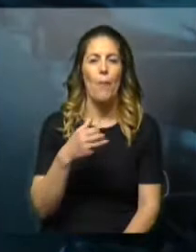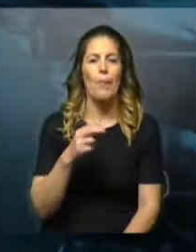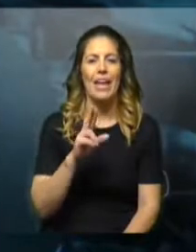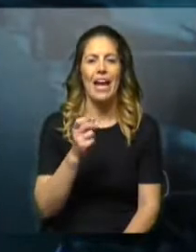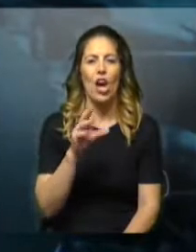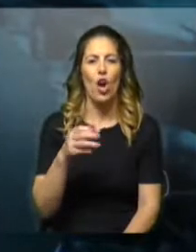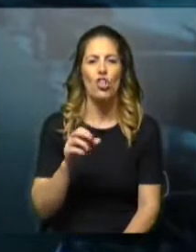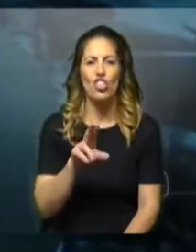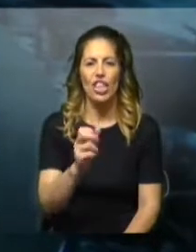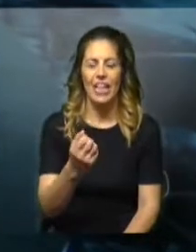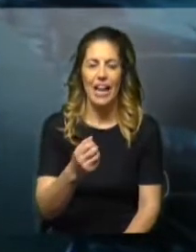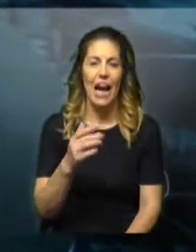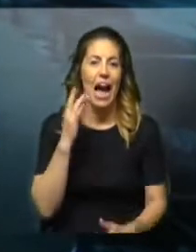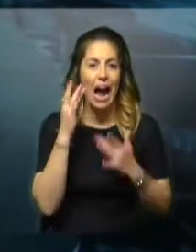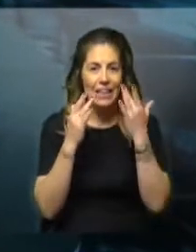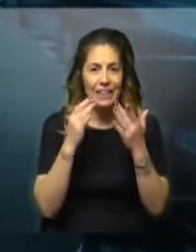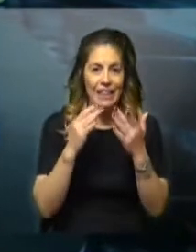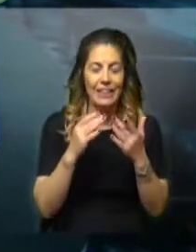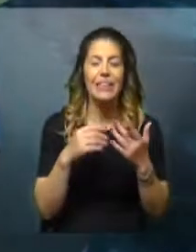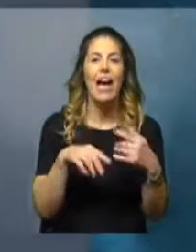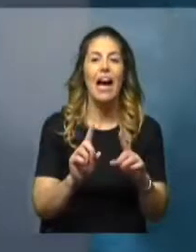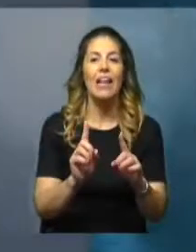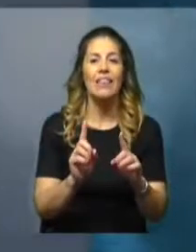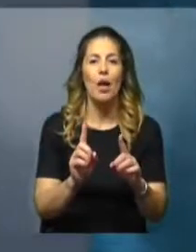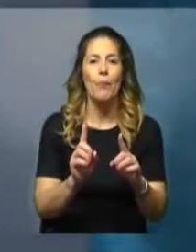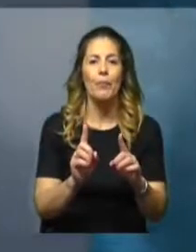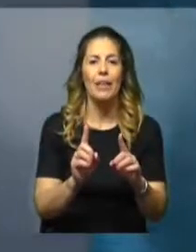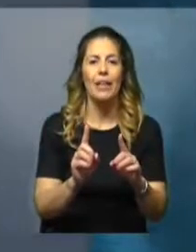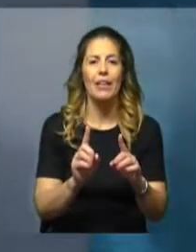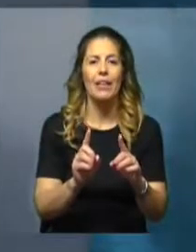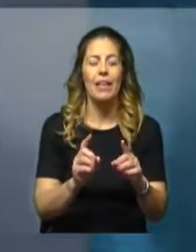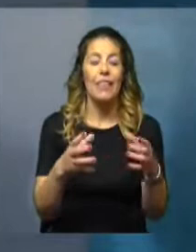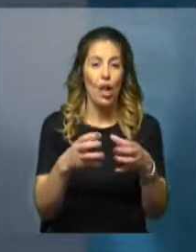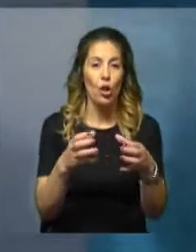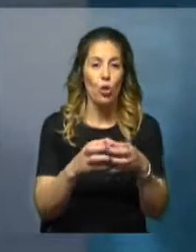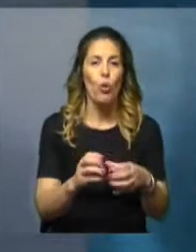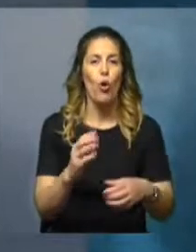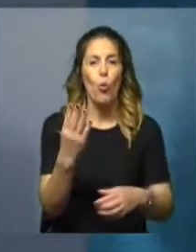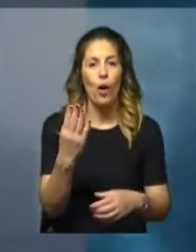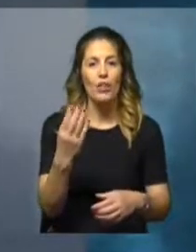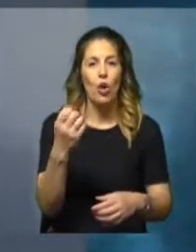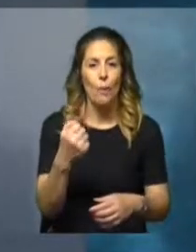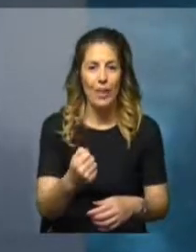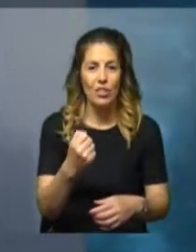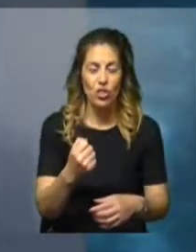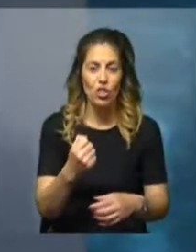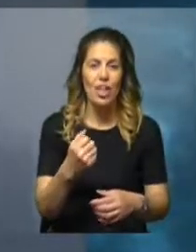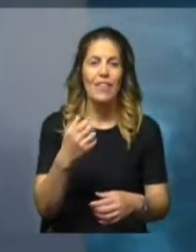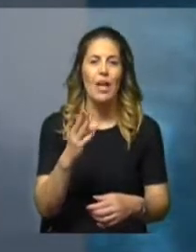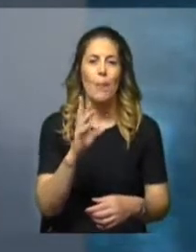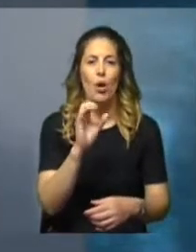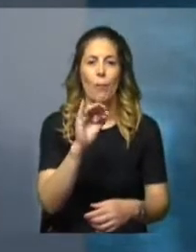ilustradora artista gráfica entre otras cosas de la Banda 4 pesos de propina y ahora tatuadora o